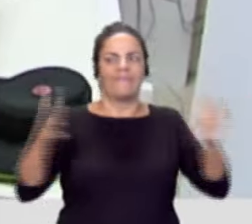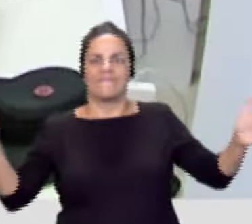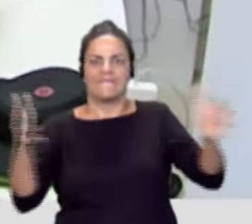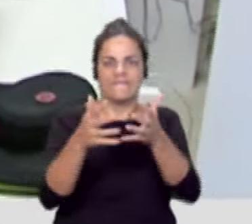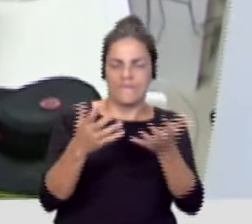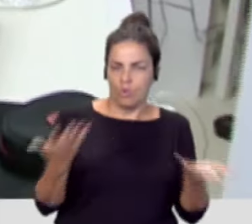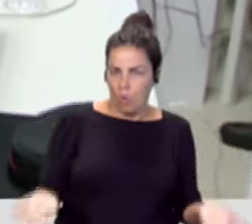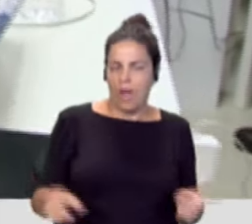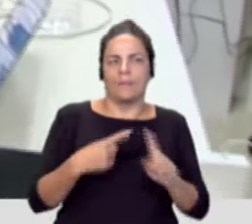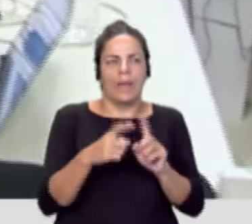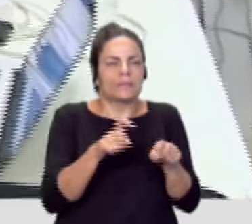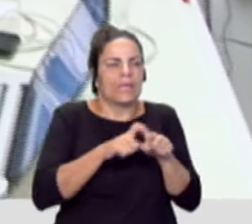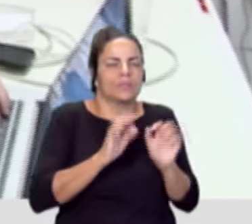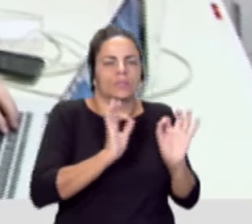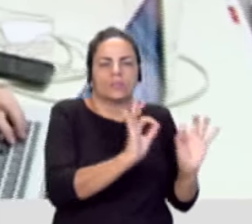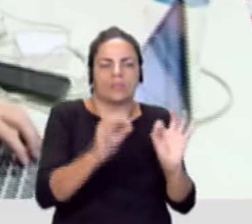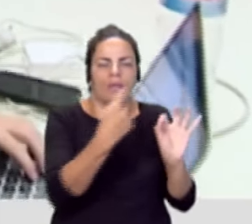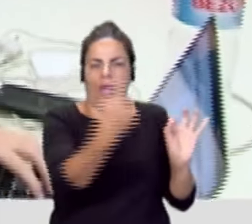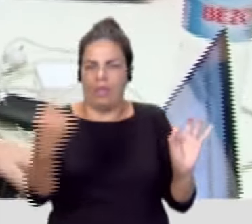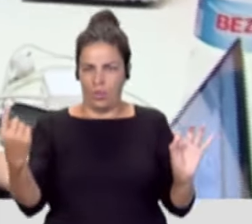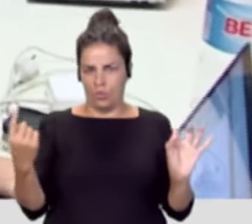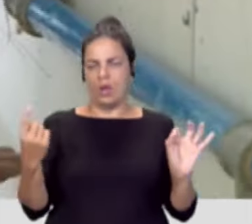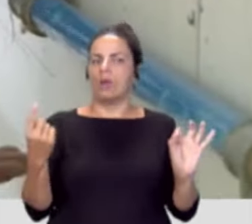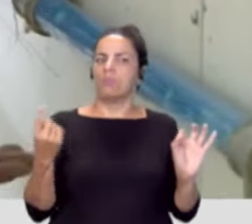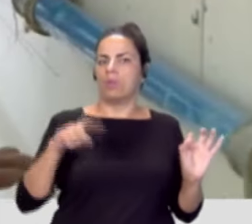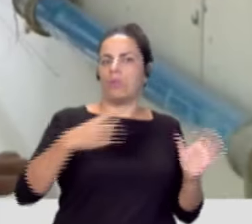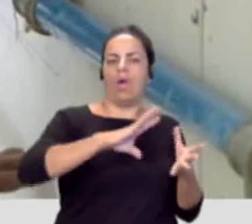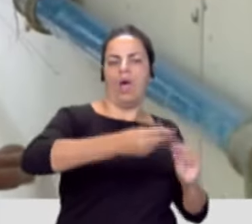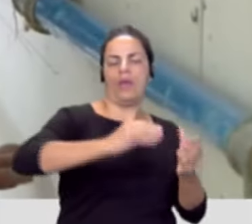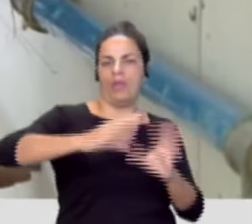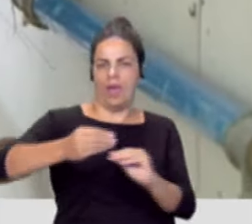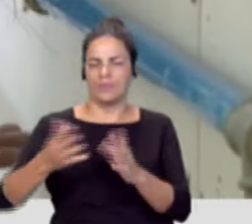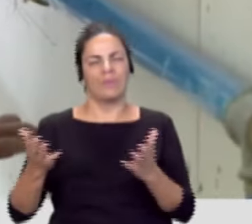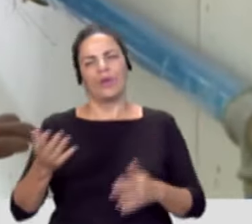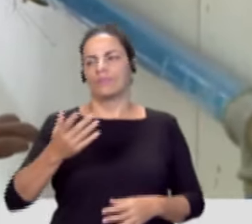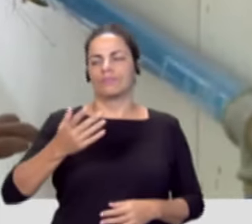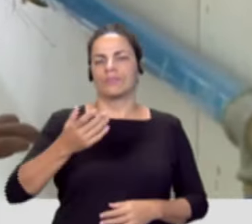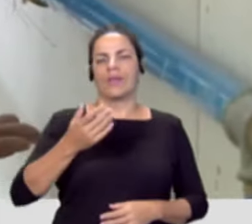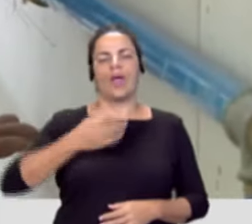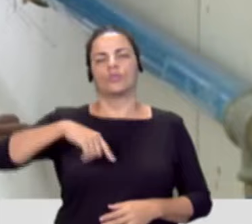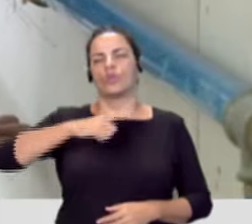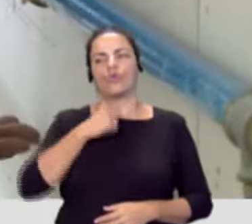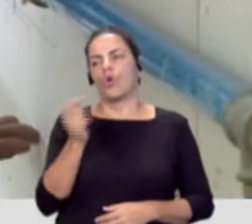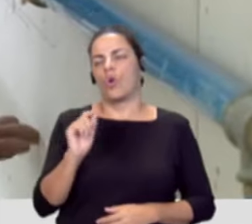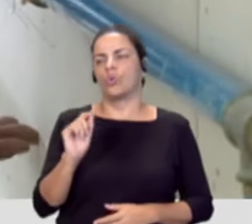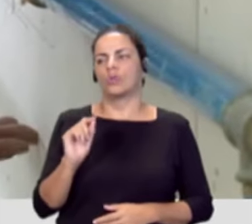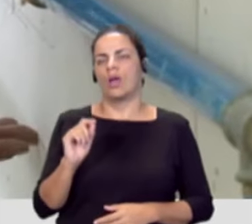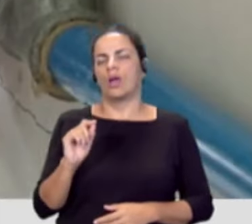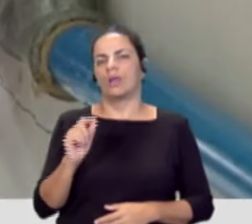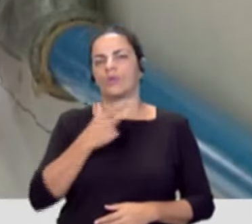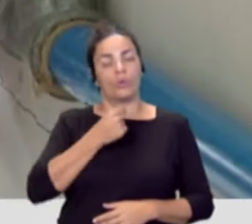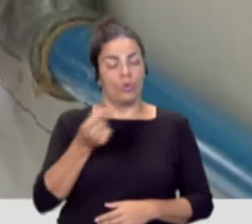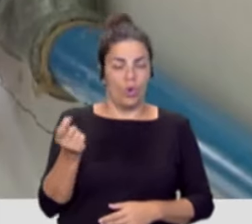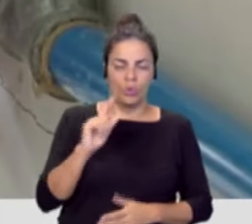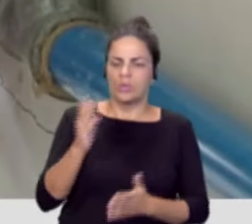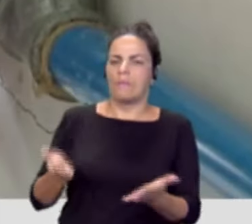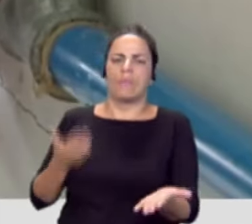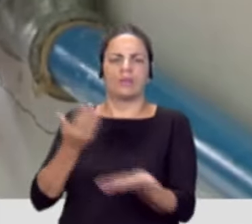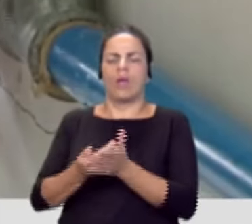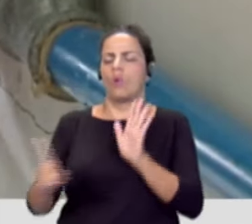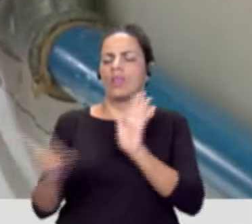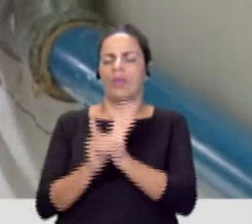tener cada una de ellas. Lo que no nos gusta es realmente plantearlo, y además plantearlo tampoco nos gusta por decreto.